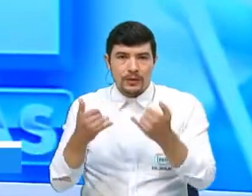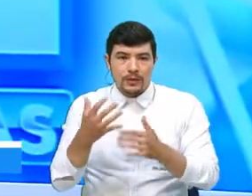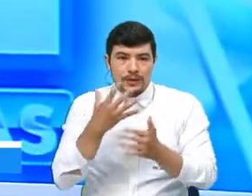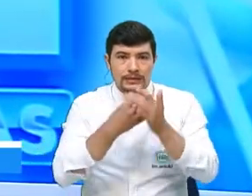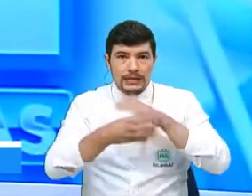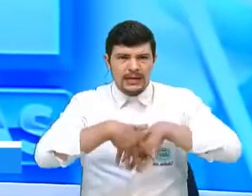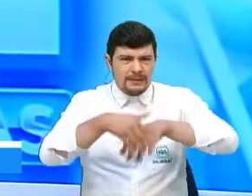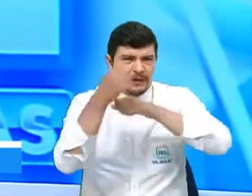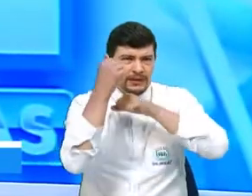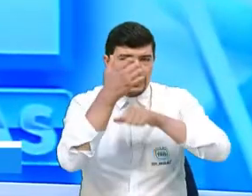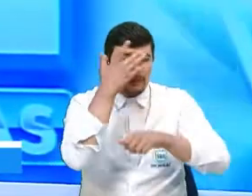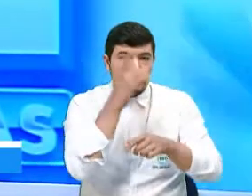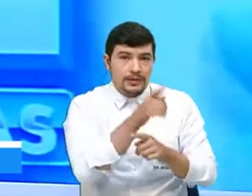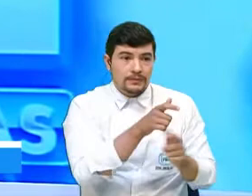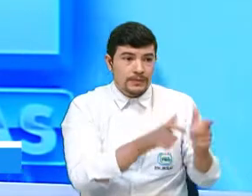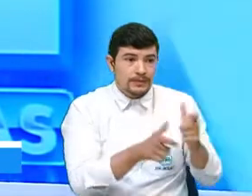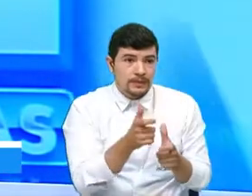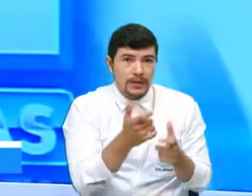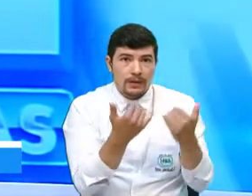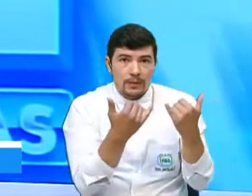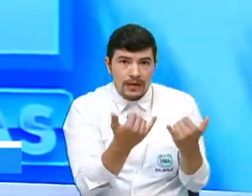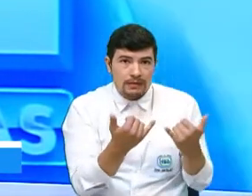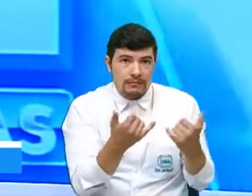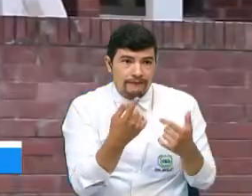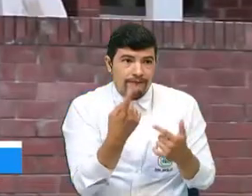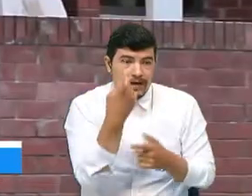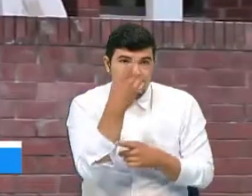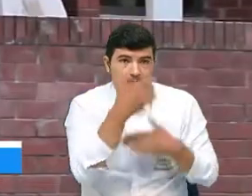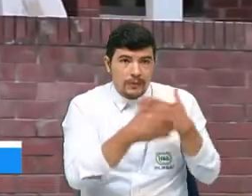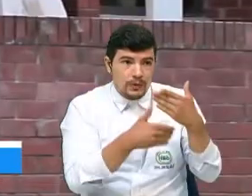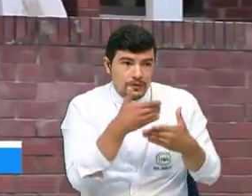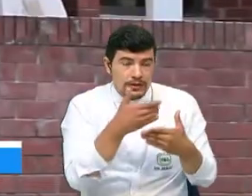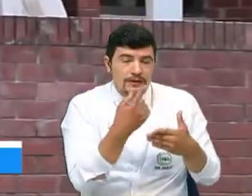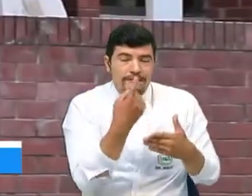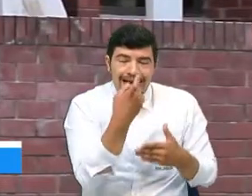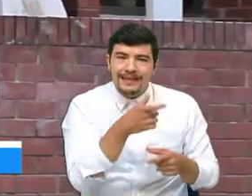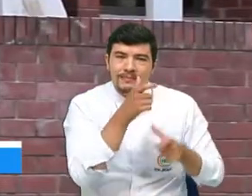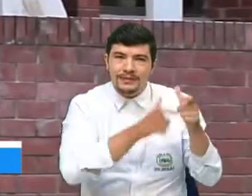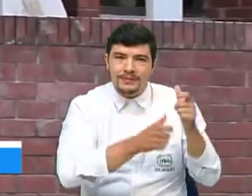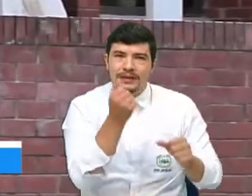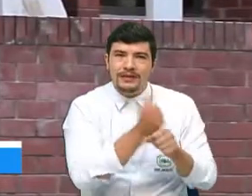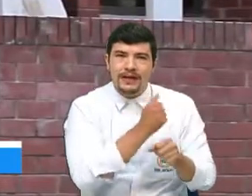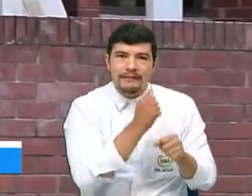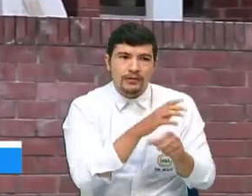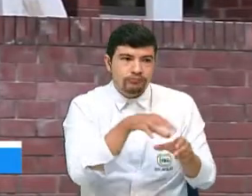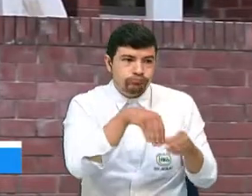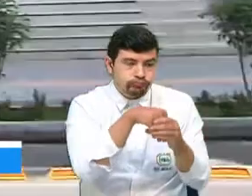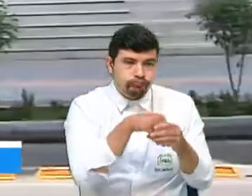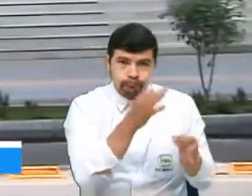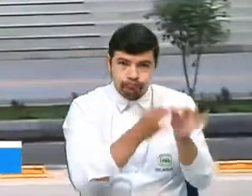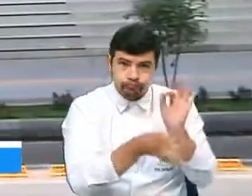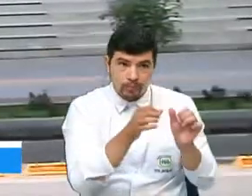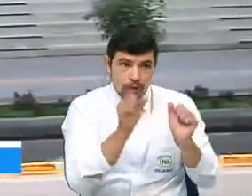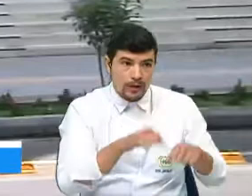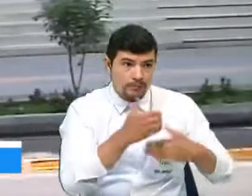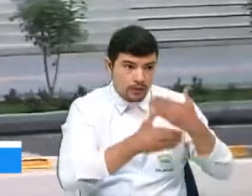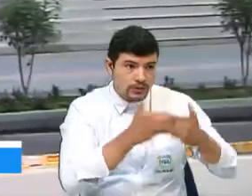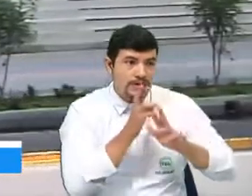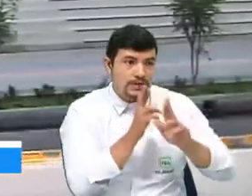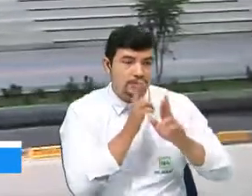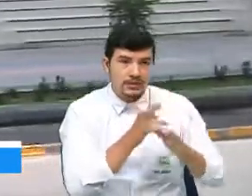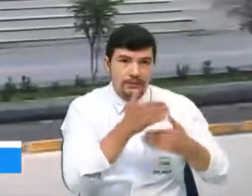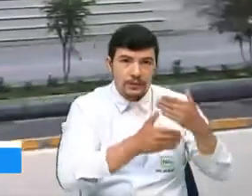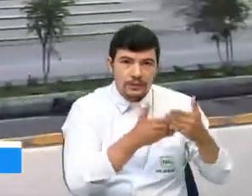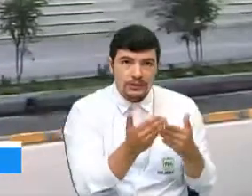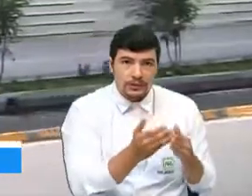falta de personal para evacuar los procesos represados al igual que el resto del país la rama judicial del norte de santander también está a